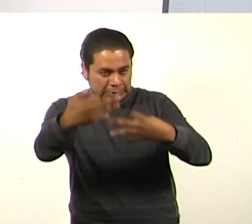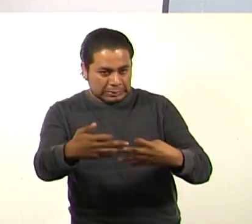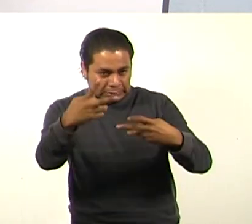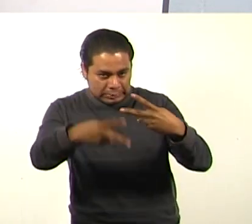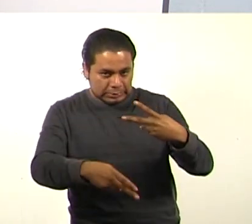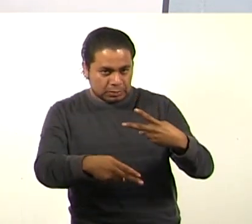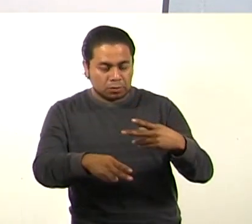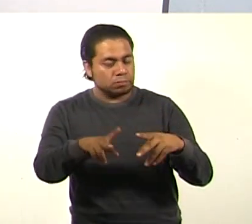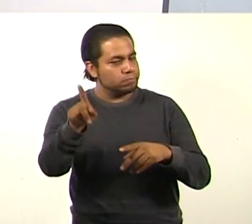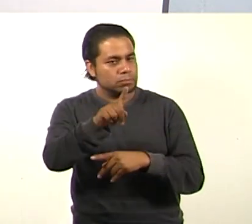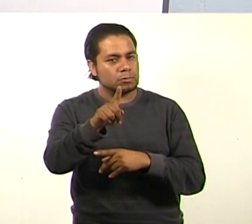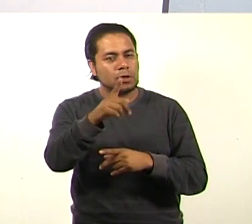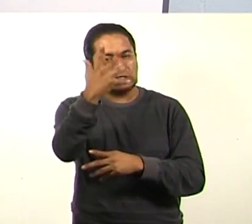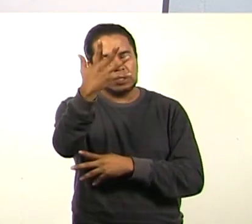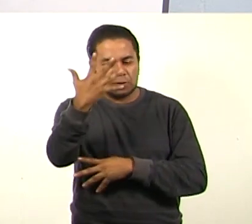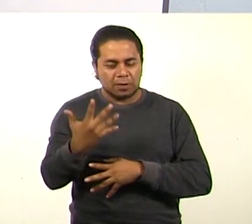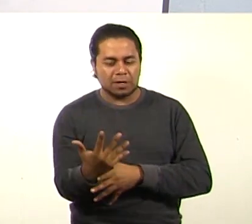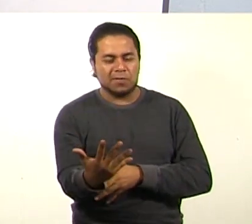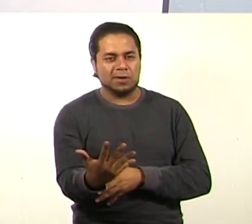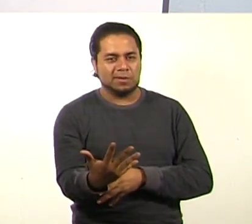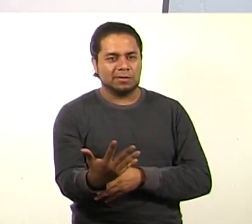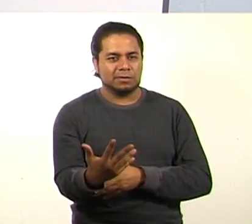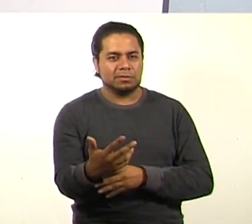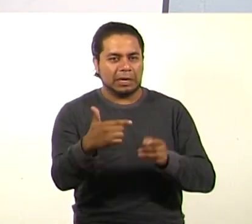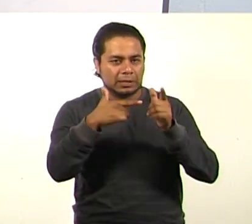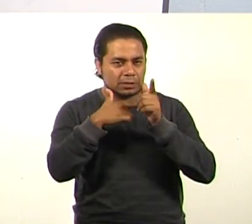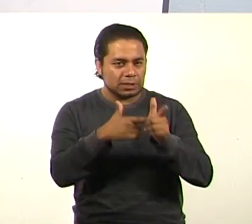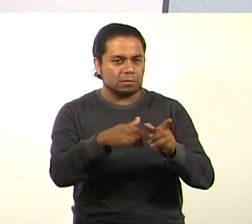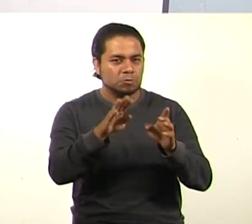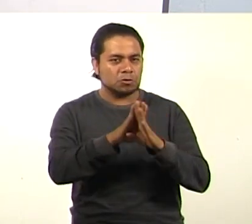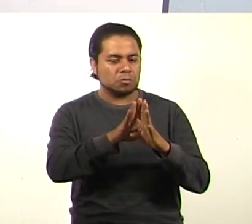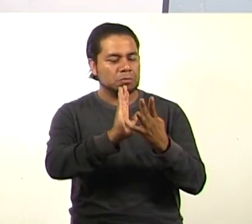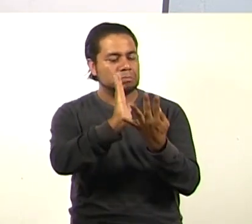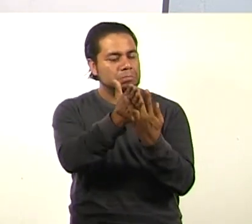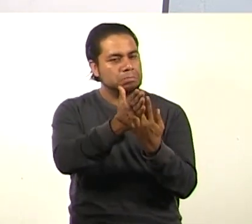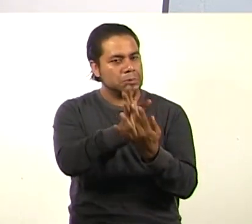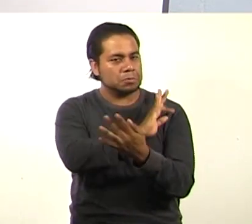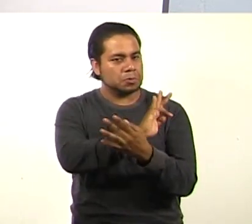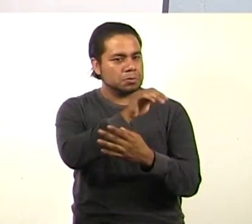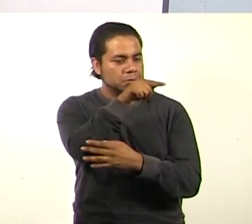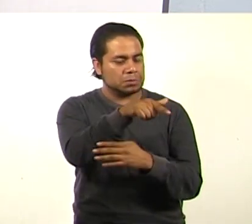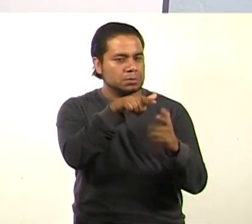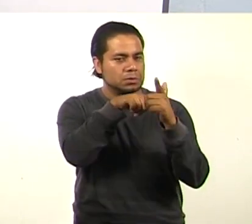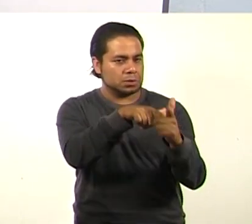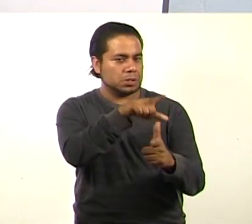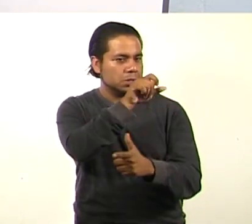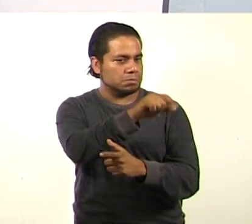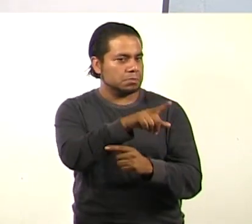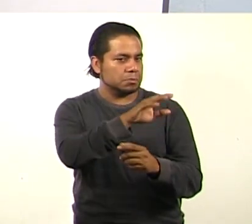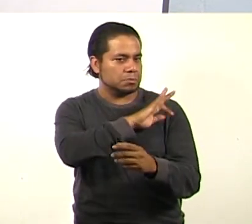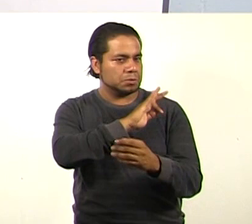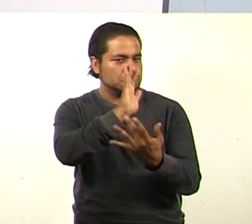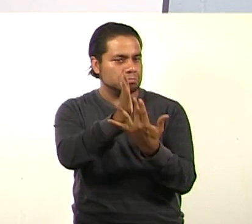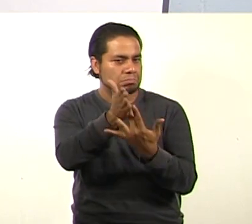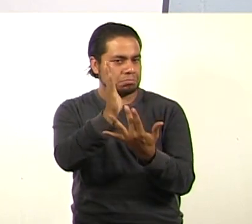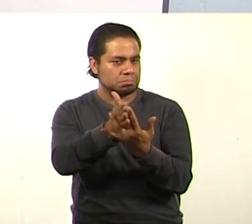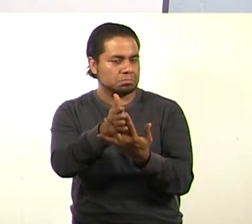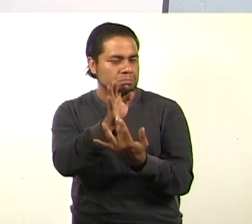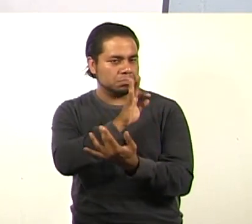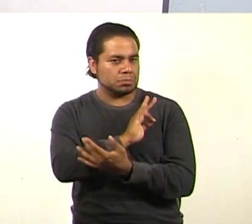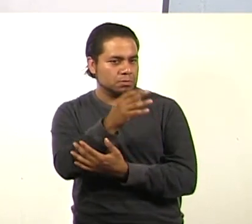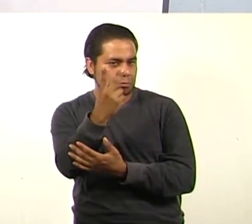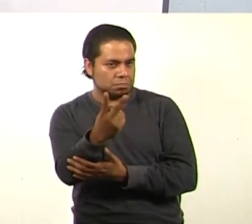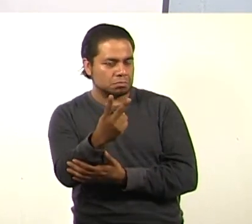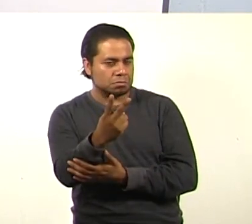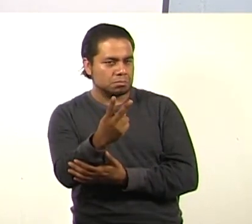lo repetimos. Y seguimos viendo si podemos dividir algún otro número de estos que nos quedan, los tres siguientes,